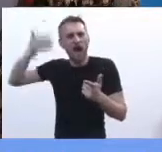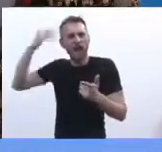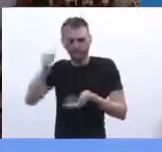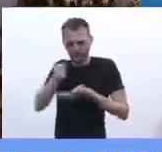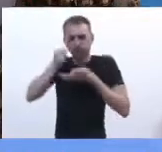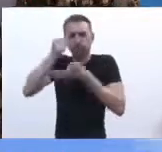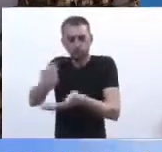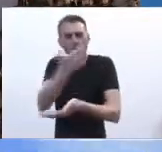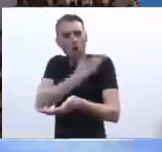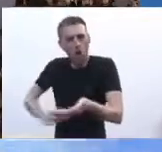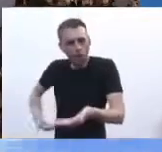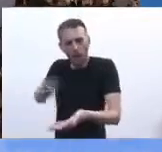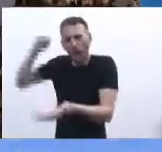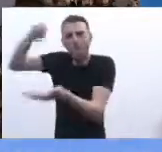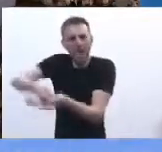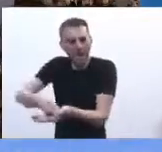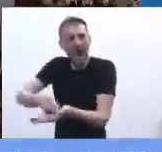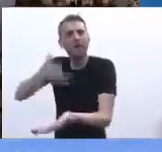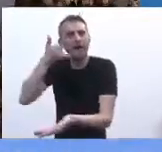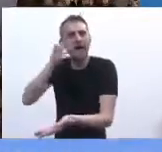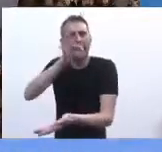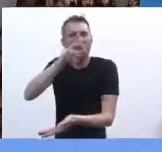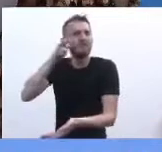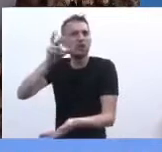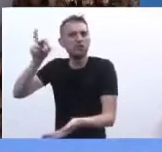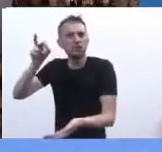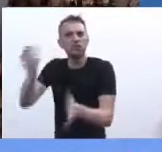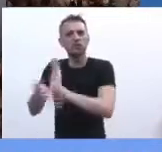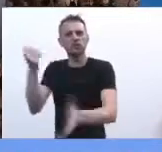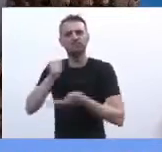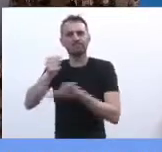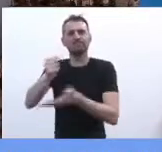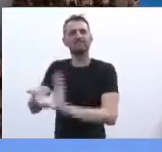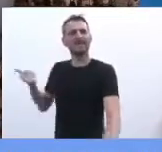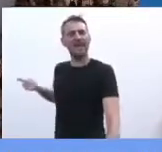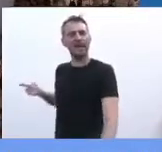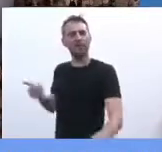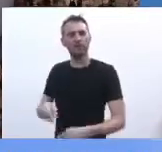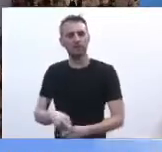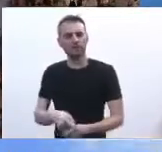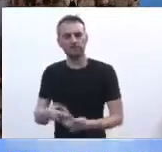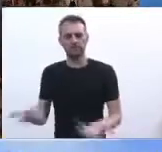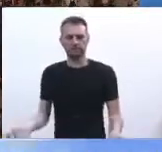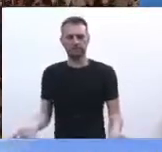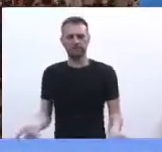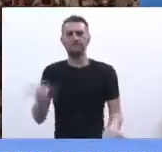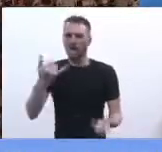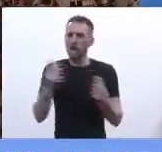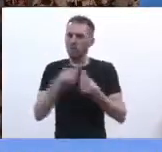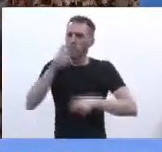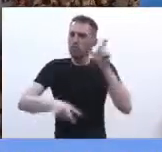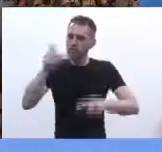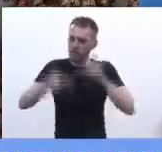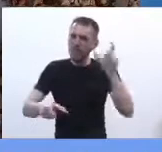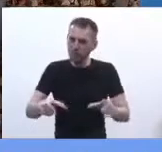800 por el gobierno nacional pues se lo sacaron a la subvención felizmente hay gente muy solidaria